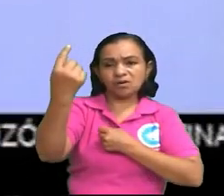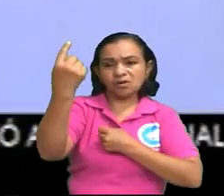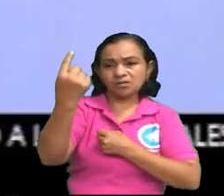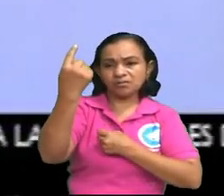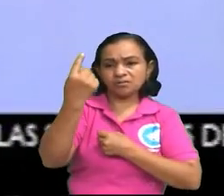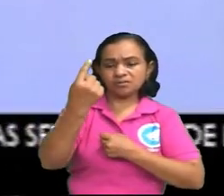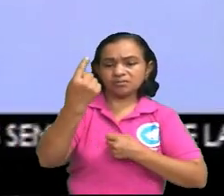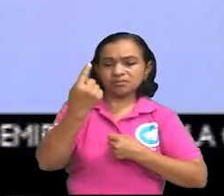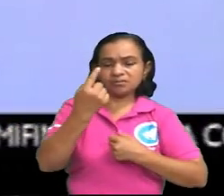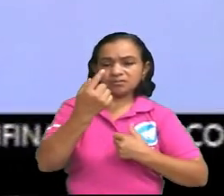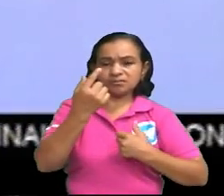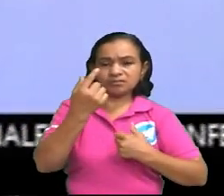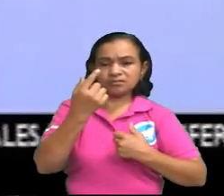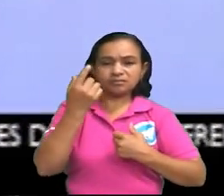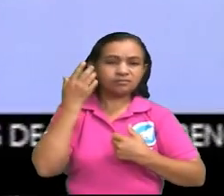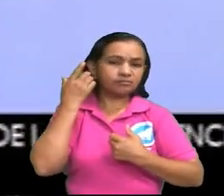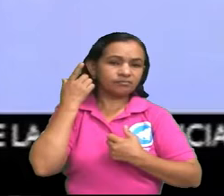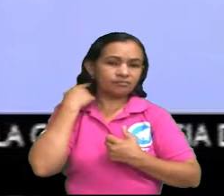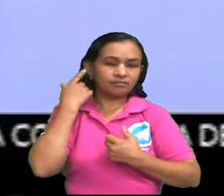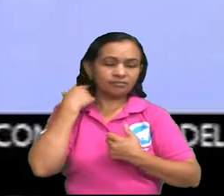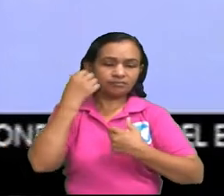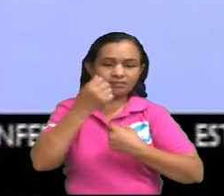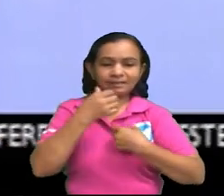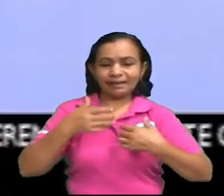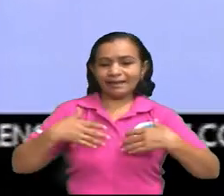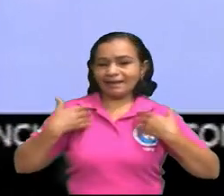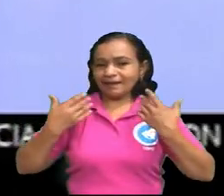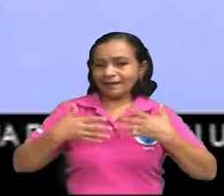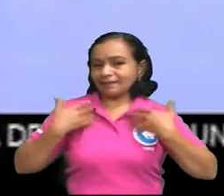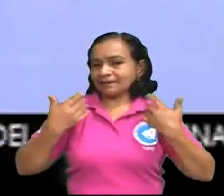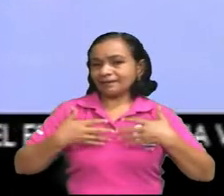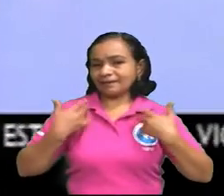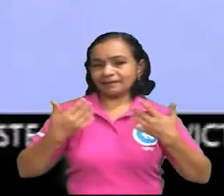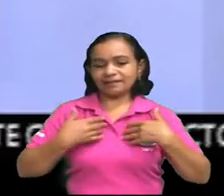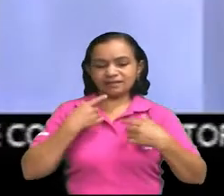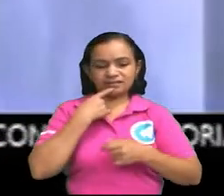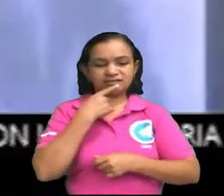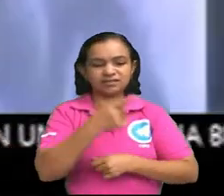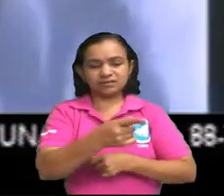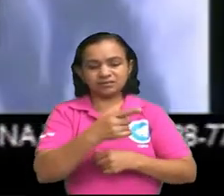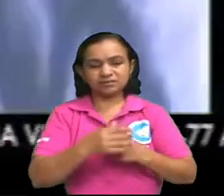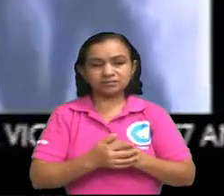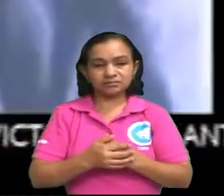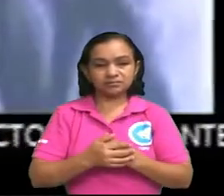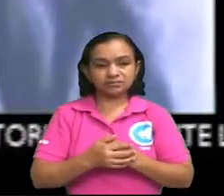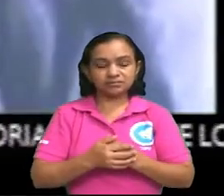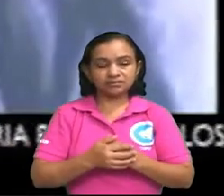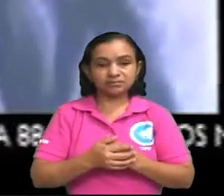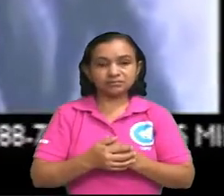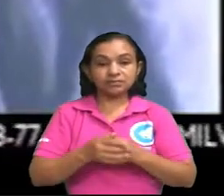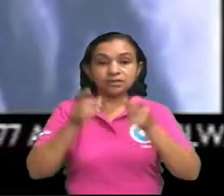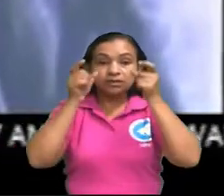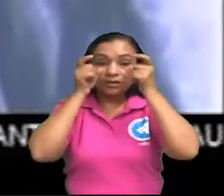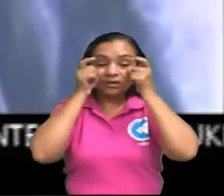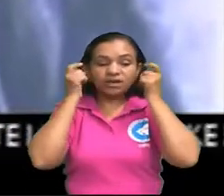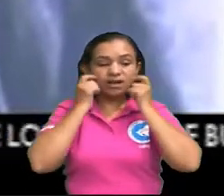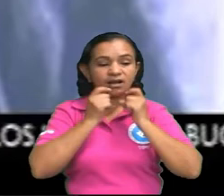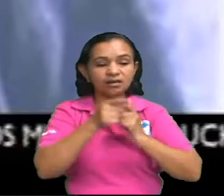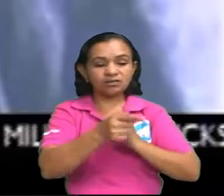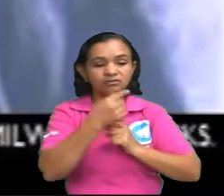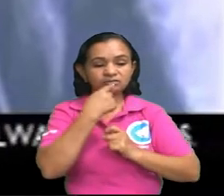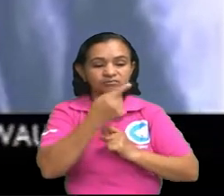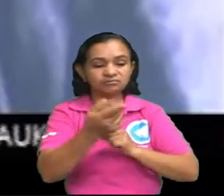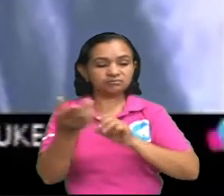de la Guardia Nacional lleno de alegría a decirnos que Carlos